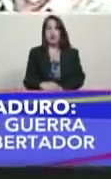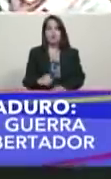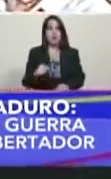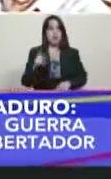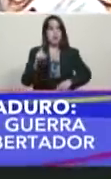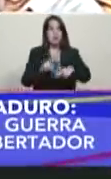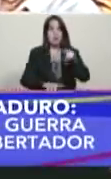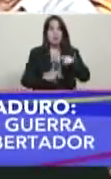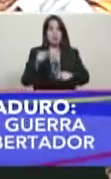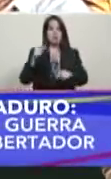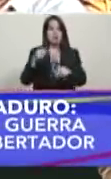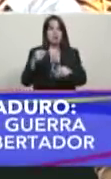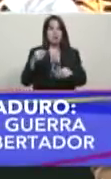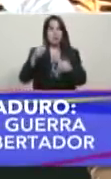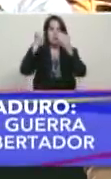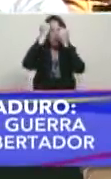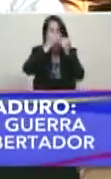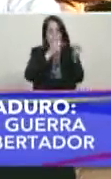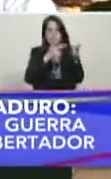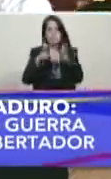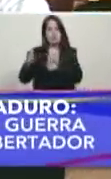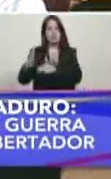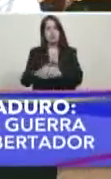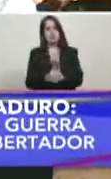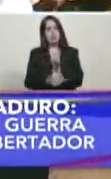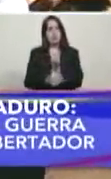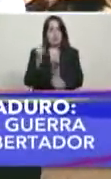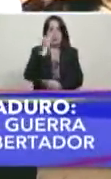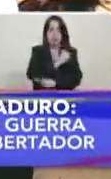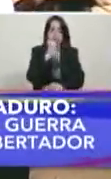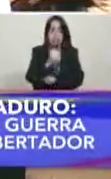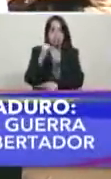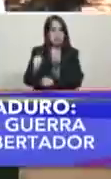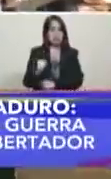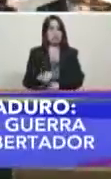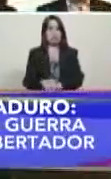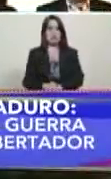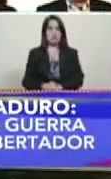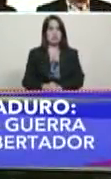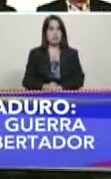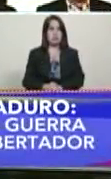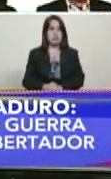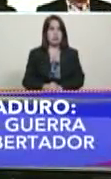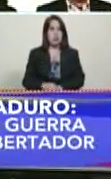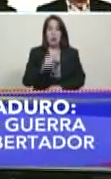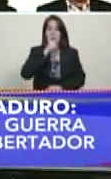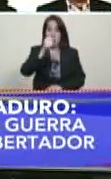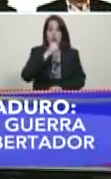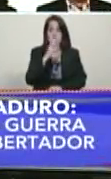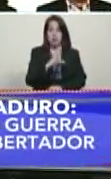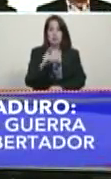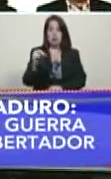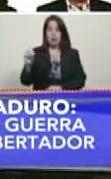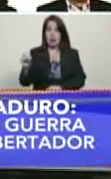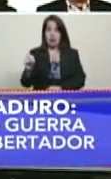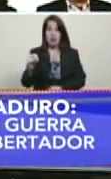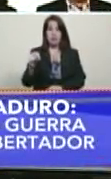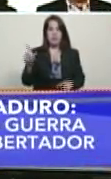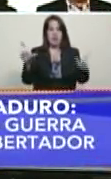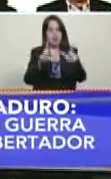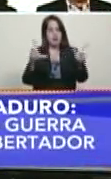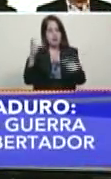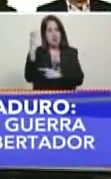asesino ustedes ven como los periodistas de cnn y de las televisoras colombianas